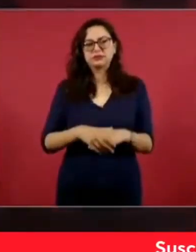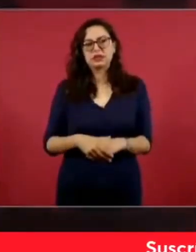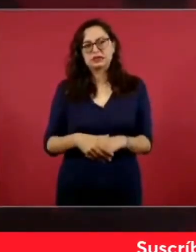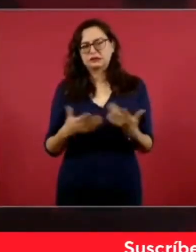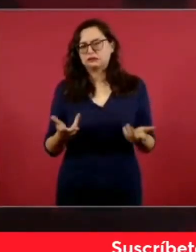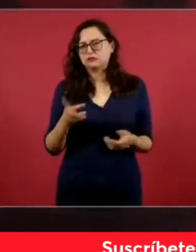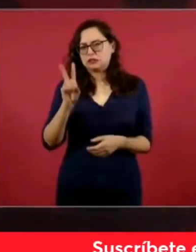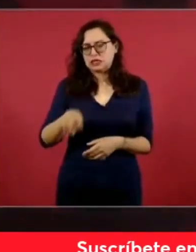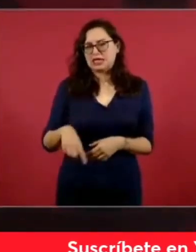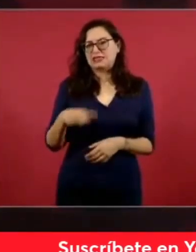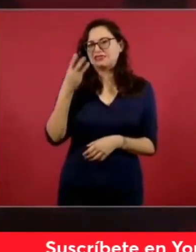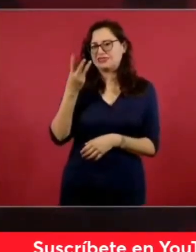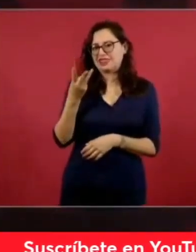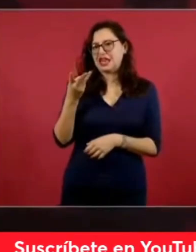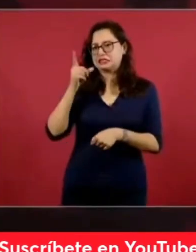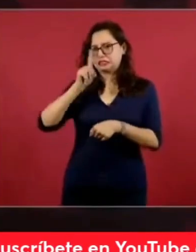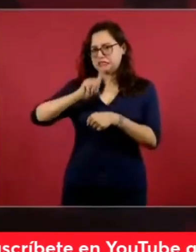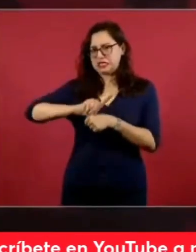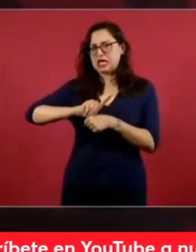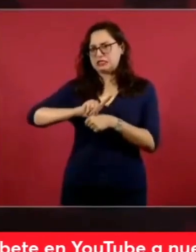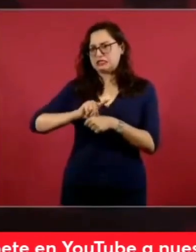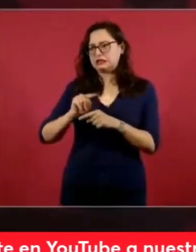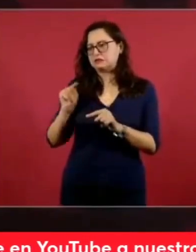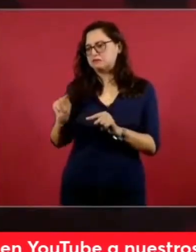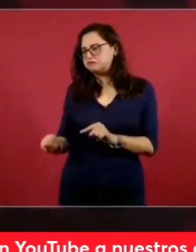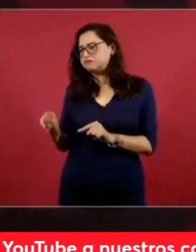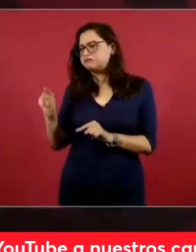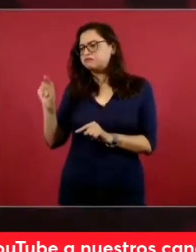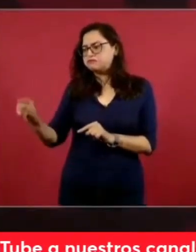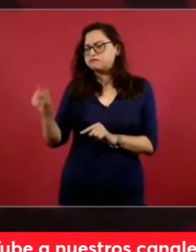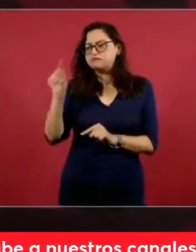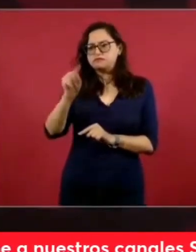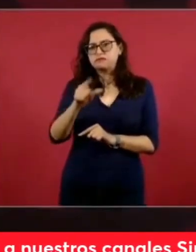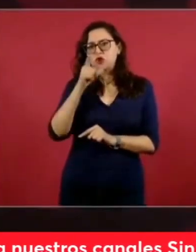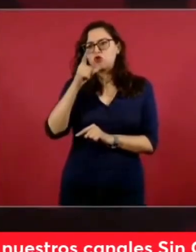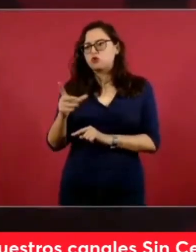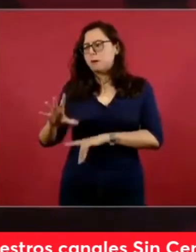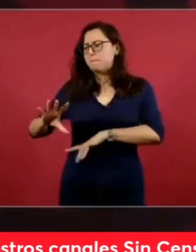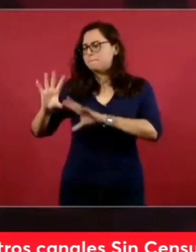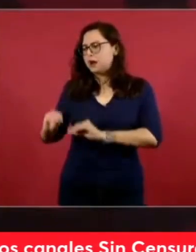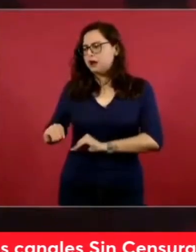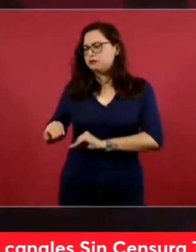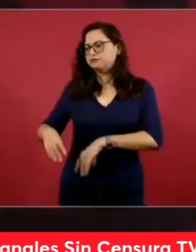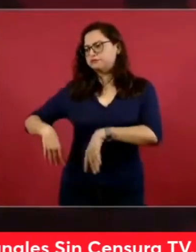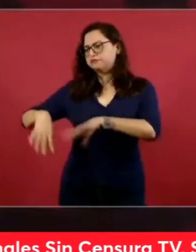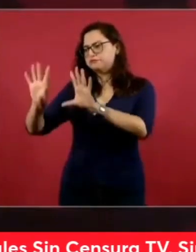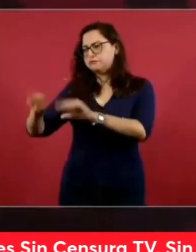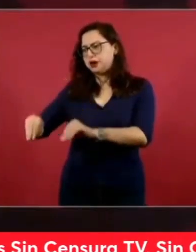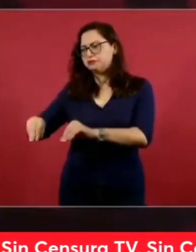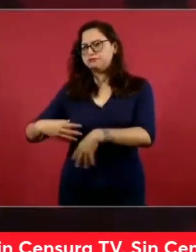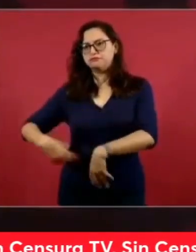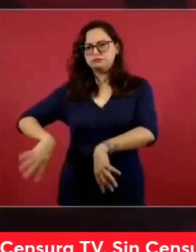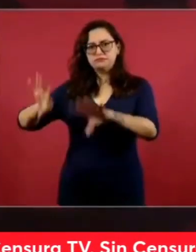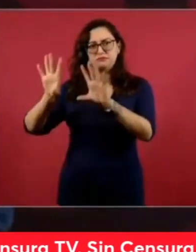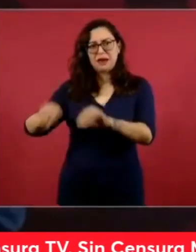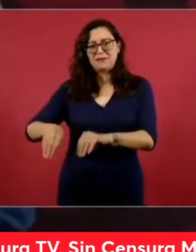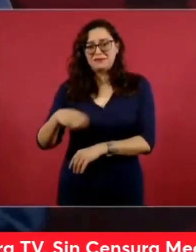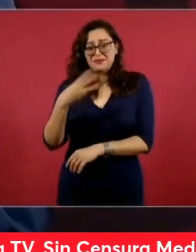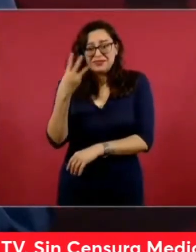y las caricaturas. Sería muy bueno. Pero